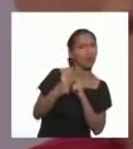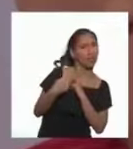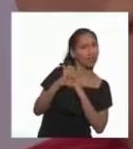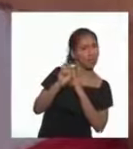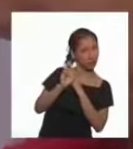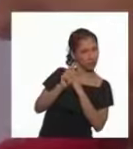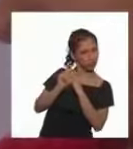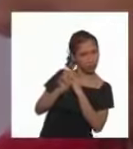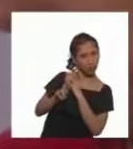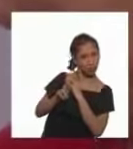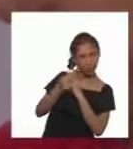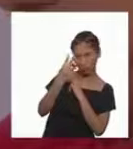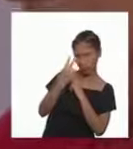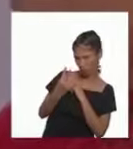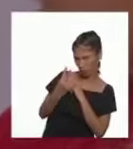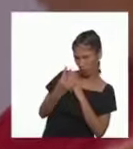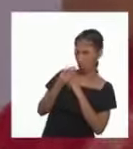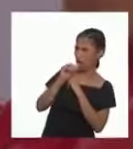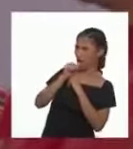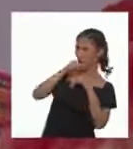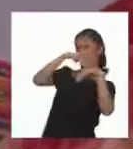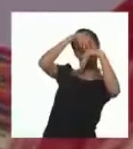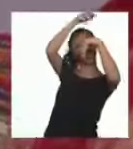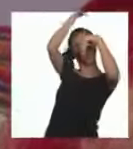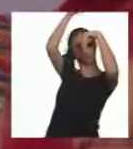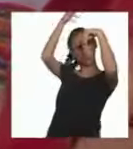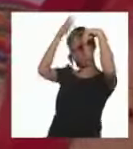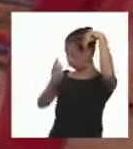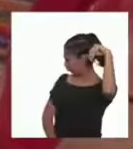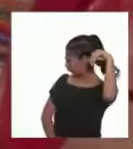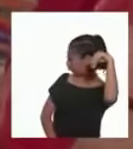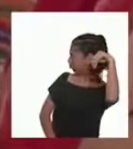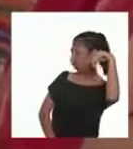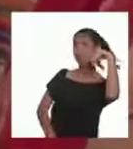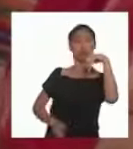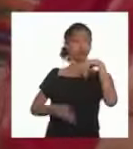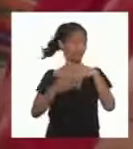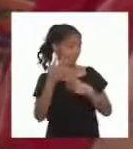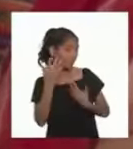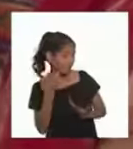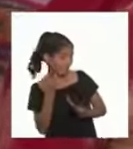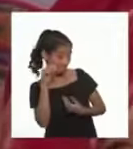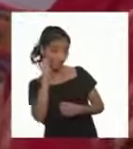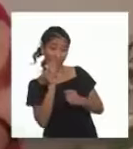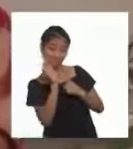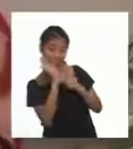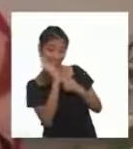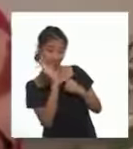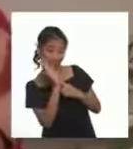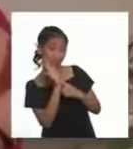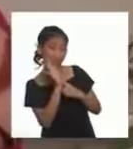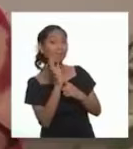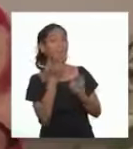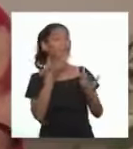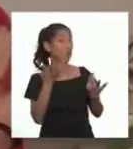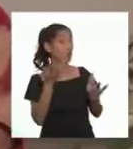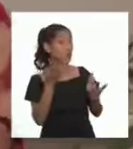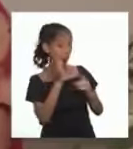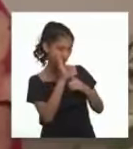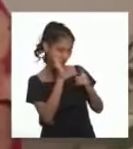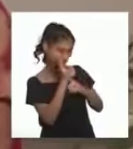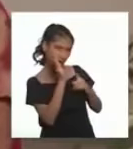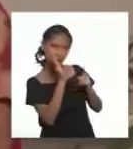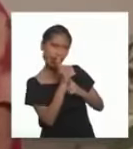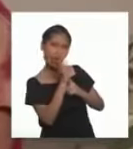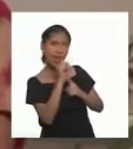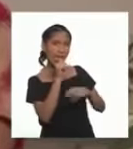se ve que el agua cae desde muy arriba. Sí, así es. Por un lado de la catarata,